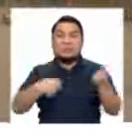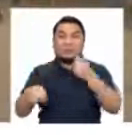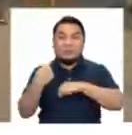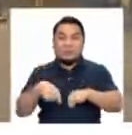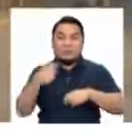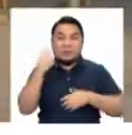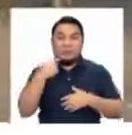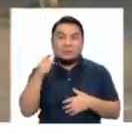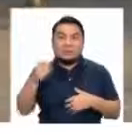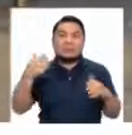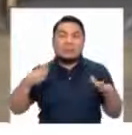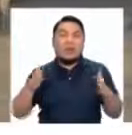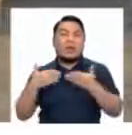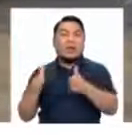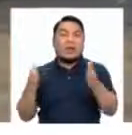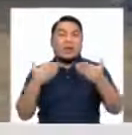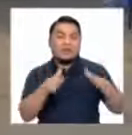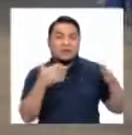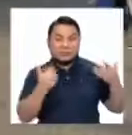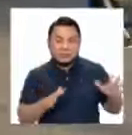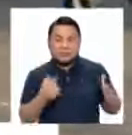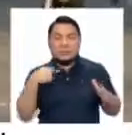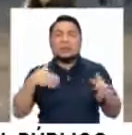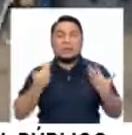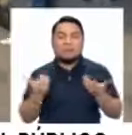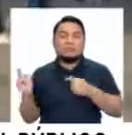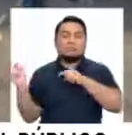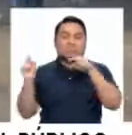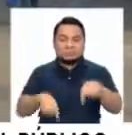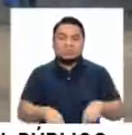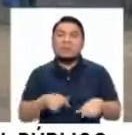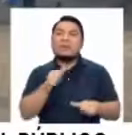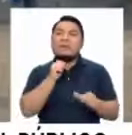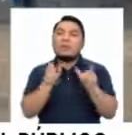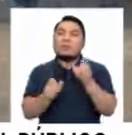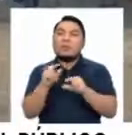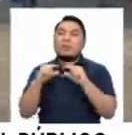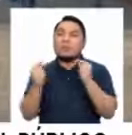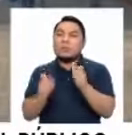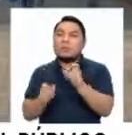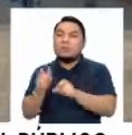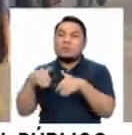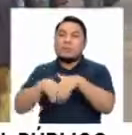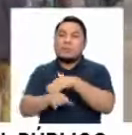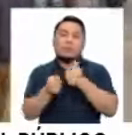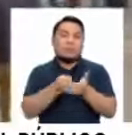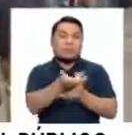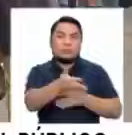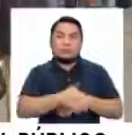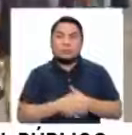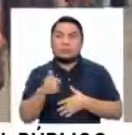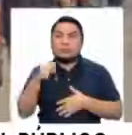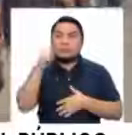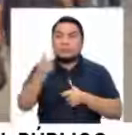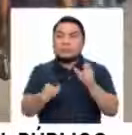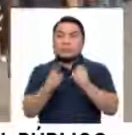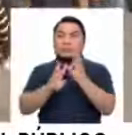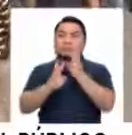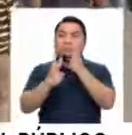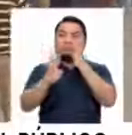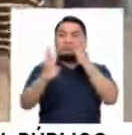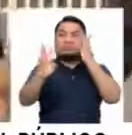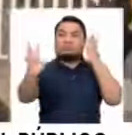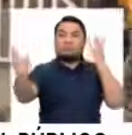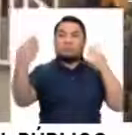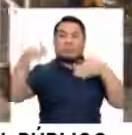de Gamarra reabren las mismas para recibir a todavía pequeños grupos de compradores. Una fila de clientes se formaba